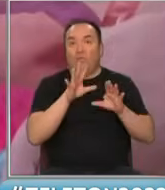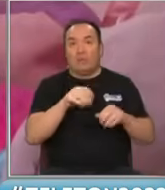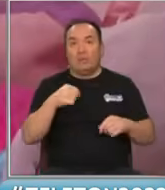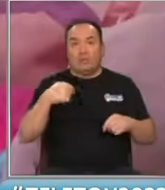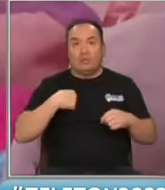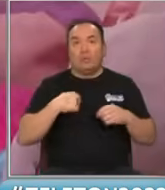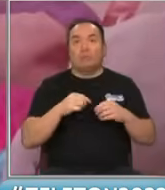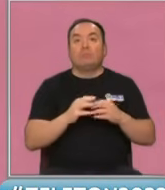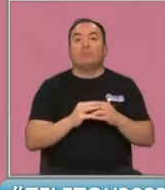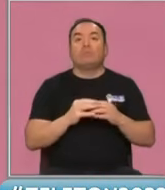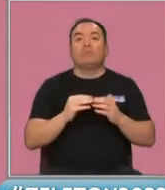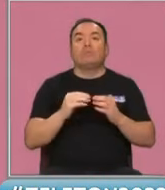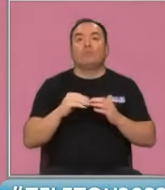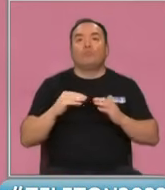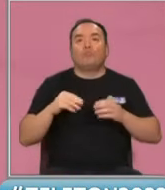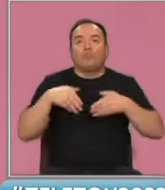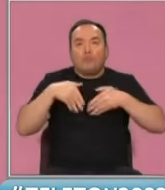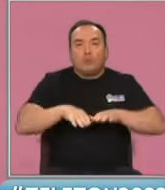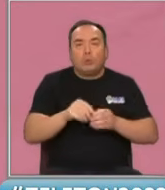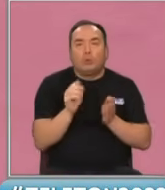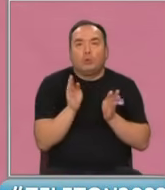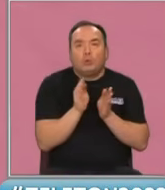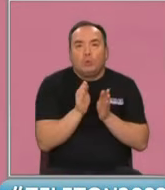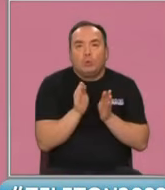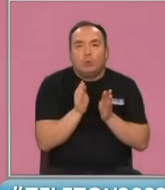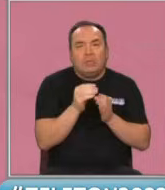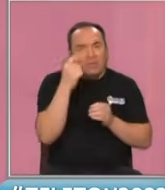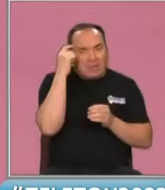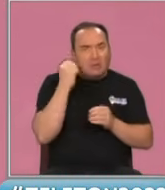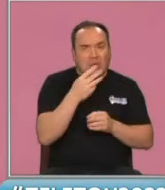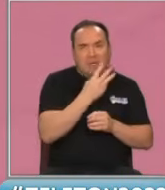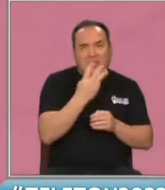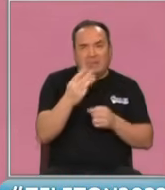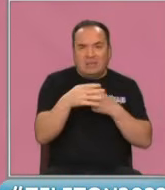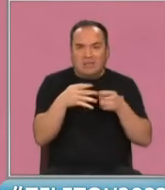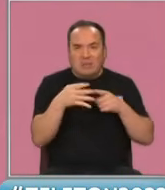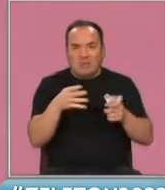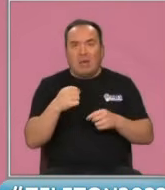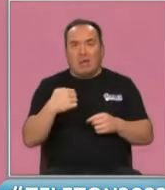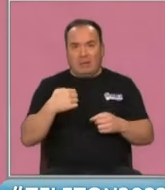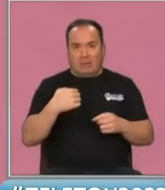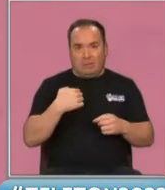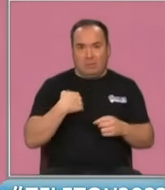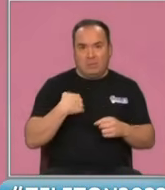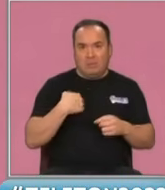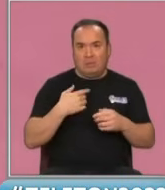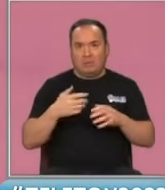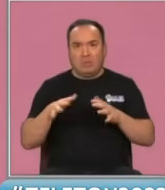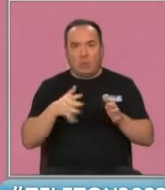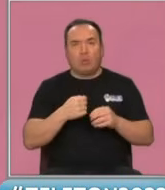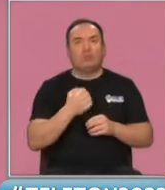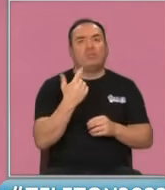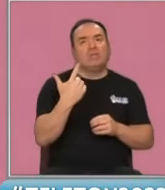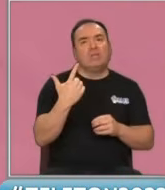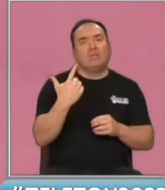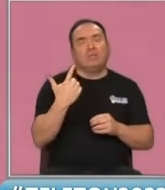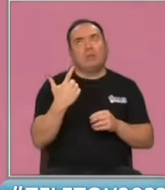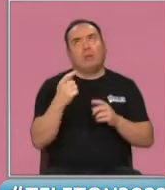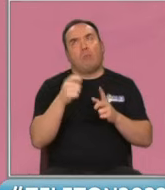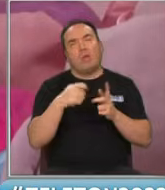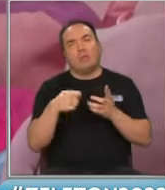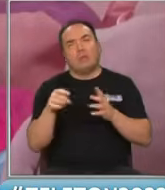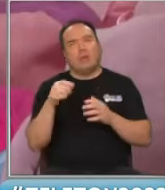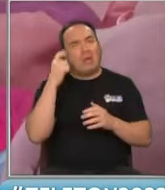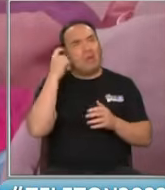así. Así de chiquitita. Creo que nací a las 33 semanas. Y a mí a los como 7 meses, creo